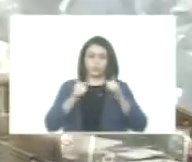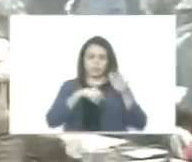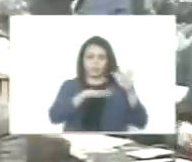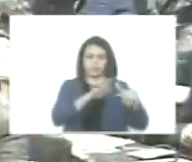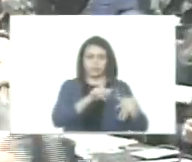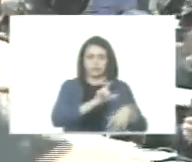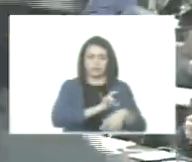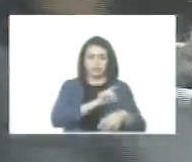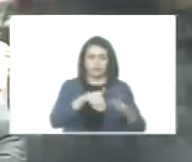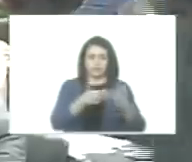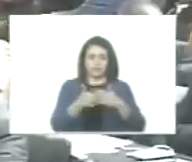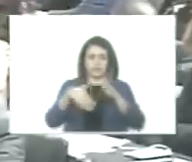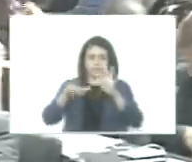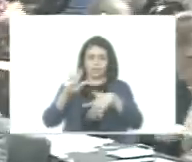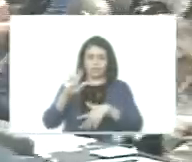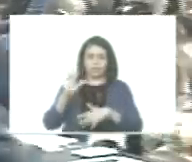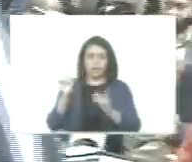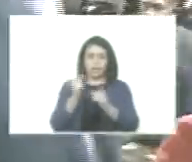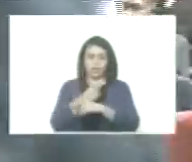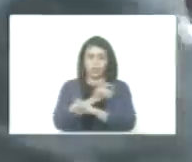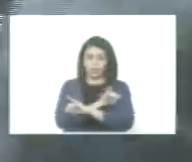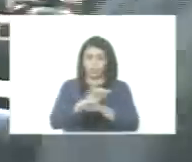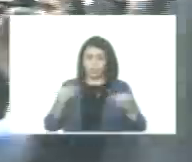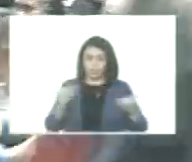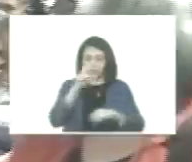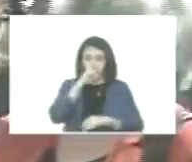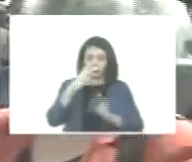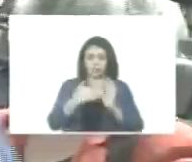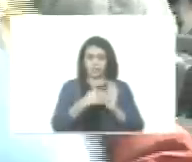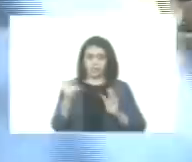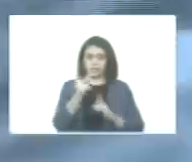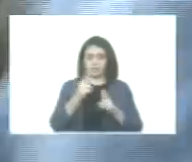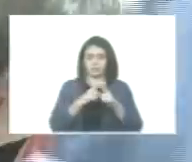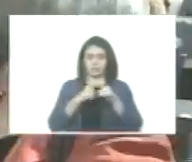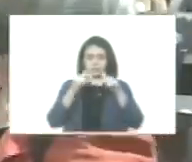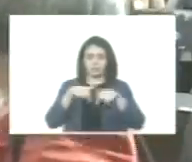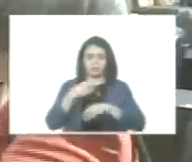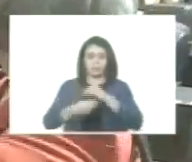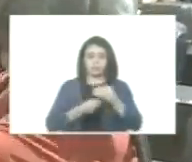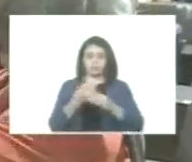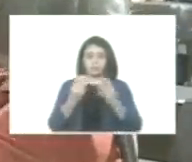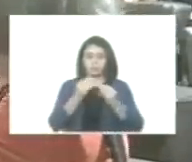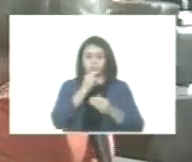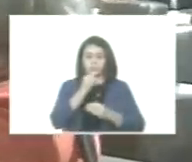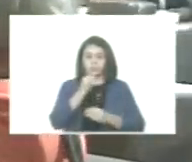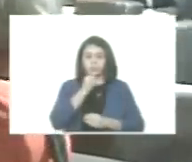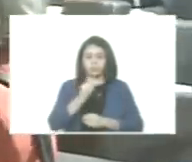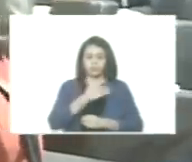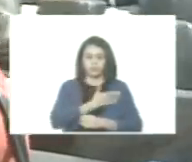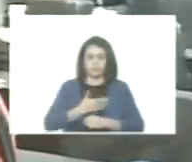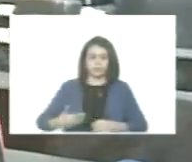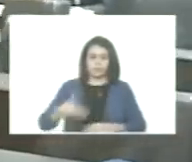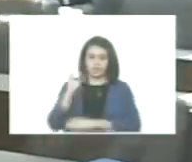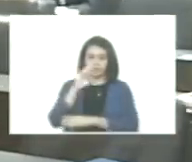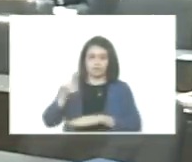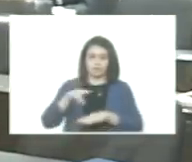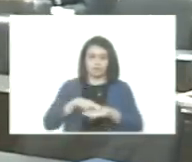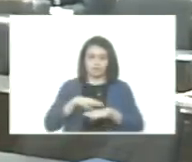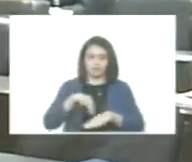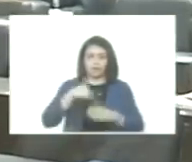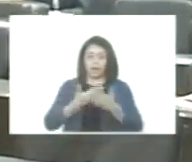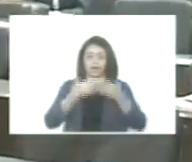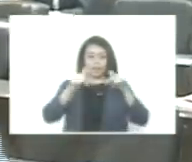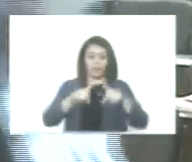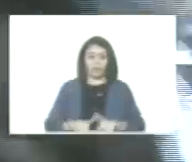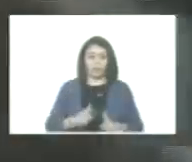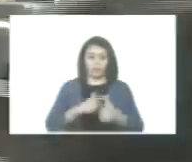enero hasta este 15 de agosto de este año en curso 2022. Bastante información, lo diría el presidente del Parlamento Nacional. Hasta el